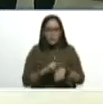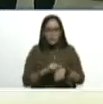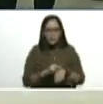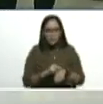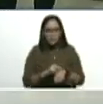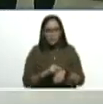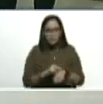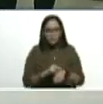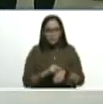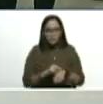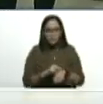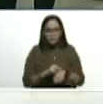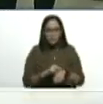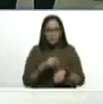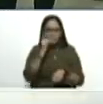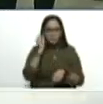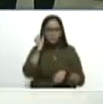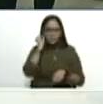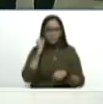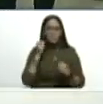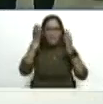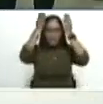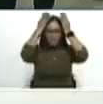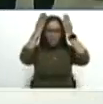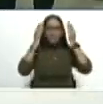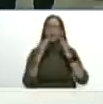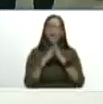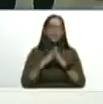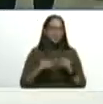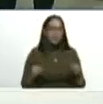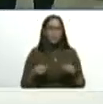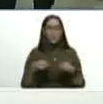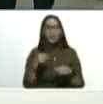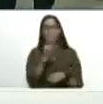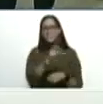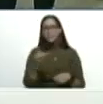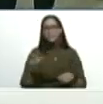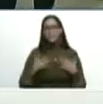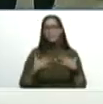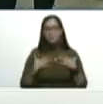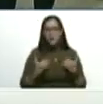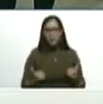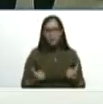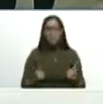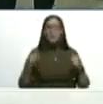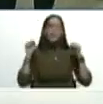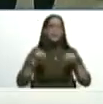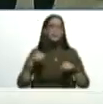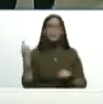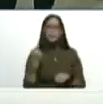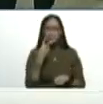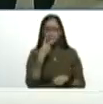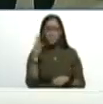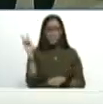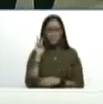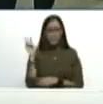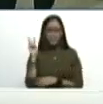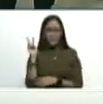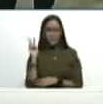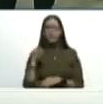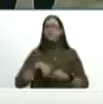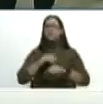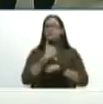las médicas, enfermeros, enfermeras, a todo el personal de salud. Esto solo se ve en Venezuela, el